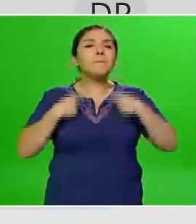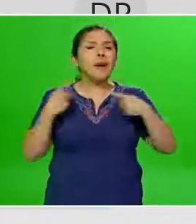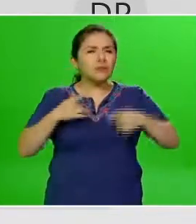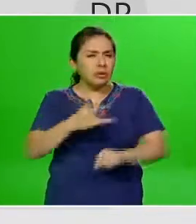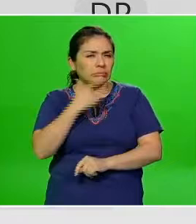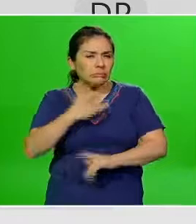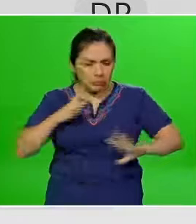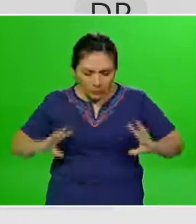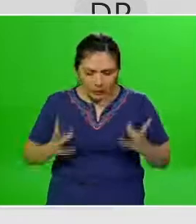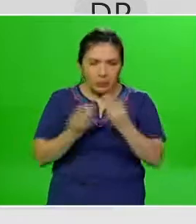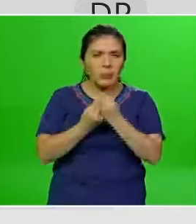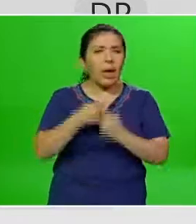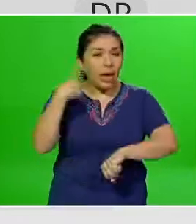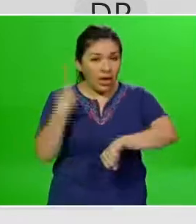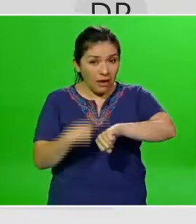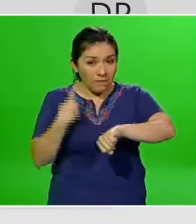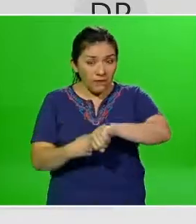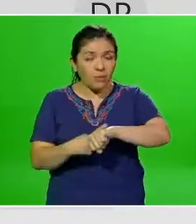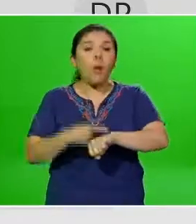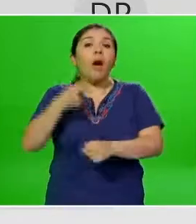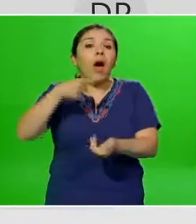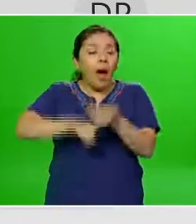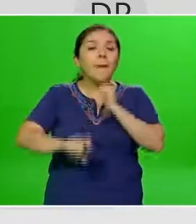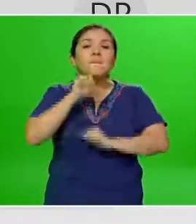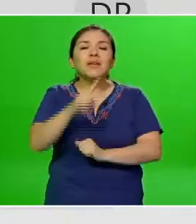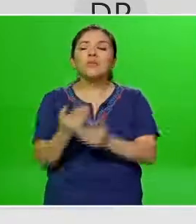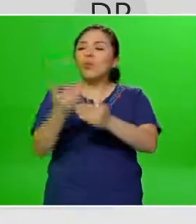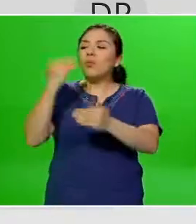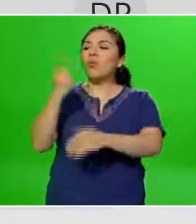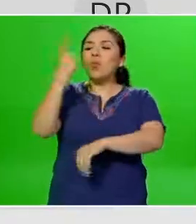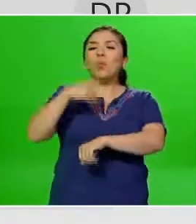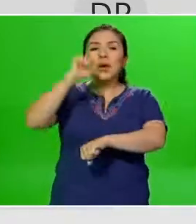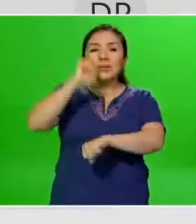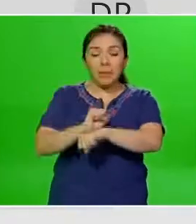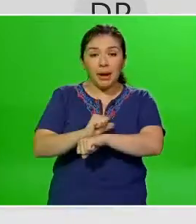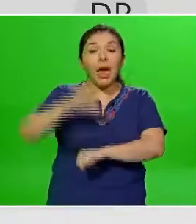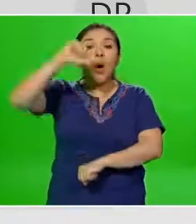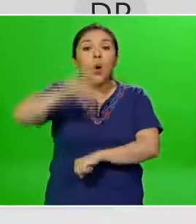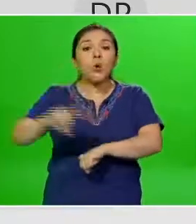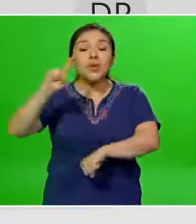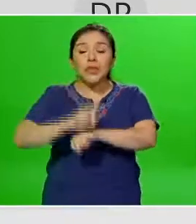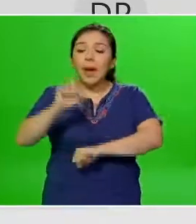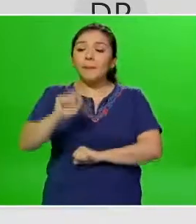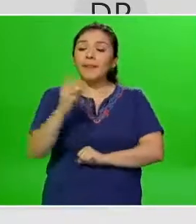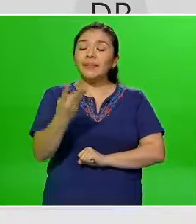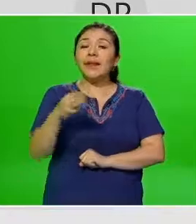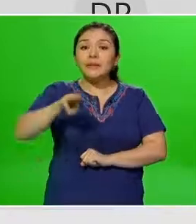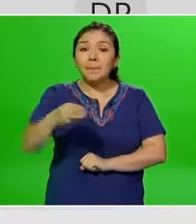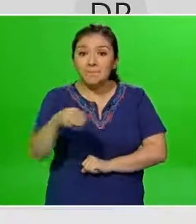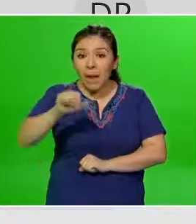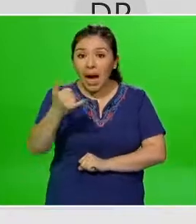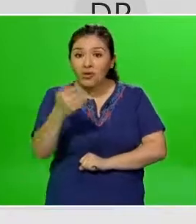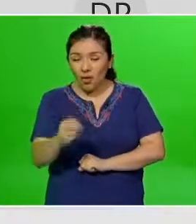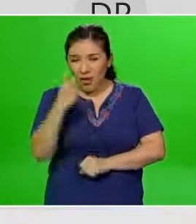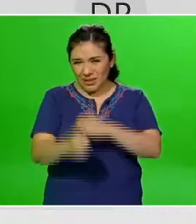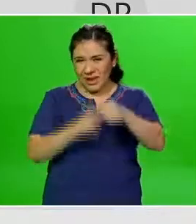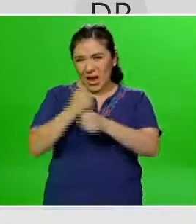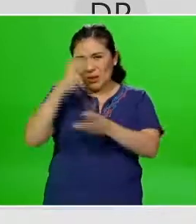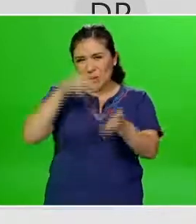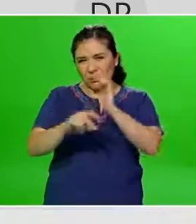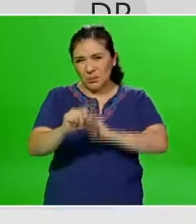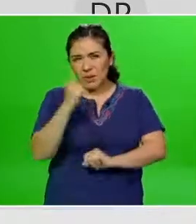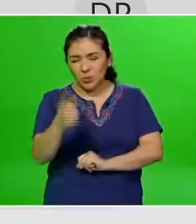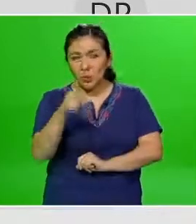estimados correspondientes a la semana anterior. Para el día de hoy, 23 de mayo de este año